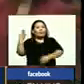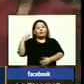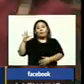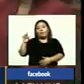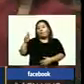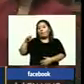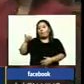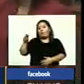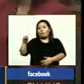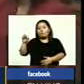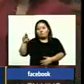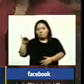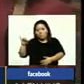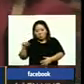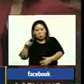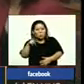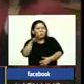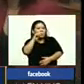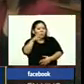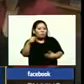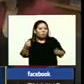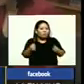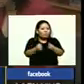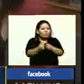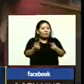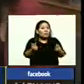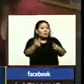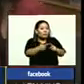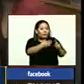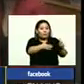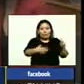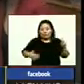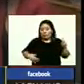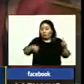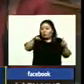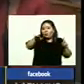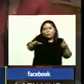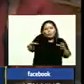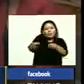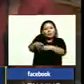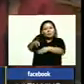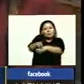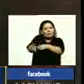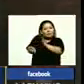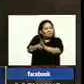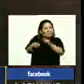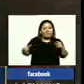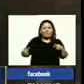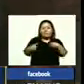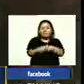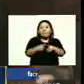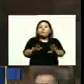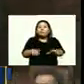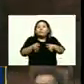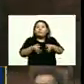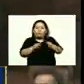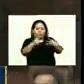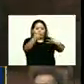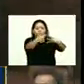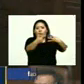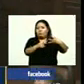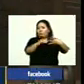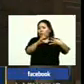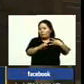tras una jornada que refleja el choque entre el Ejecutivo y el Poder Legislativo. La medida, contemplada por la Constitución,